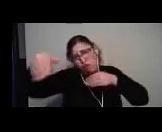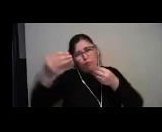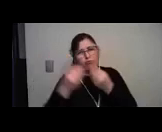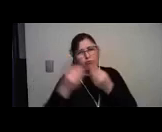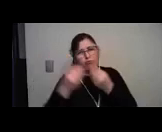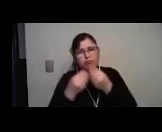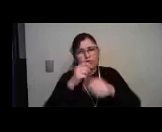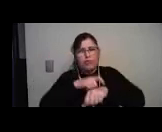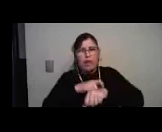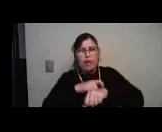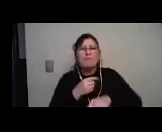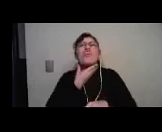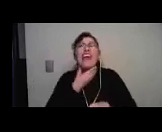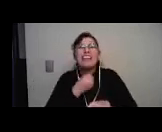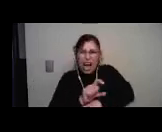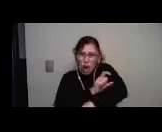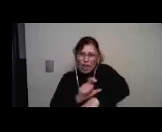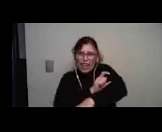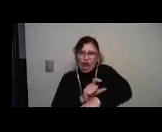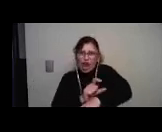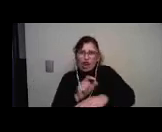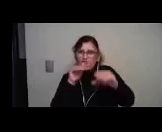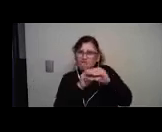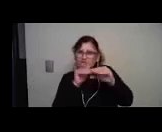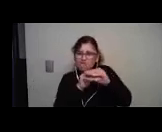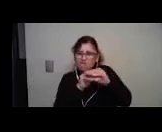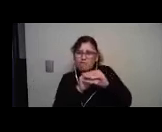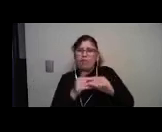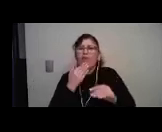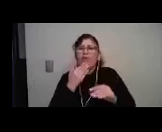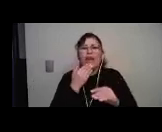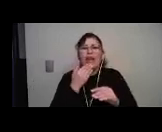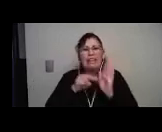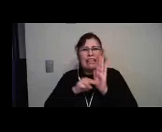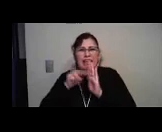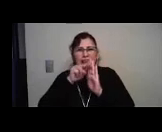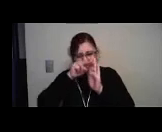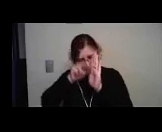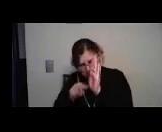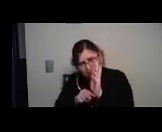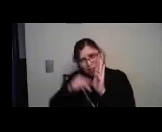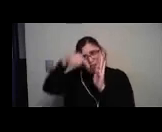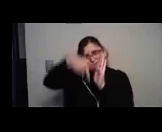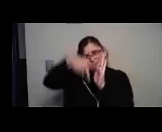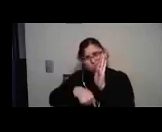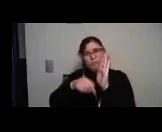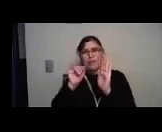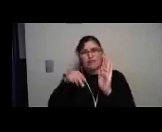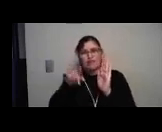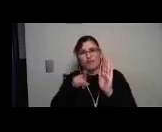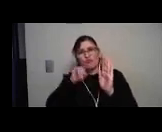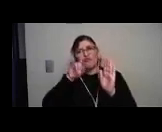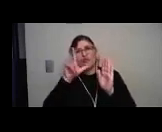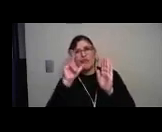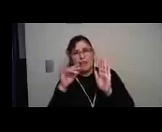grasa, además, como colesterol, ¿cierto? Y problemas con niveles bajos de insulina. Tanto los niveles de